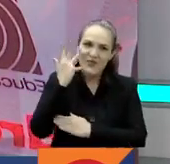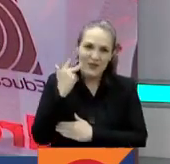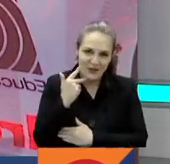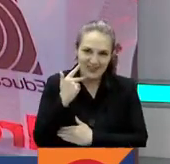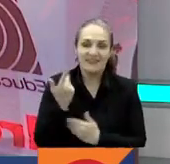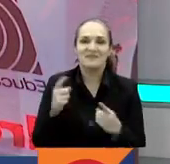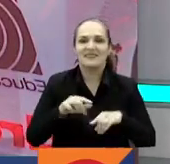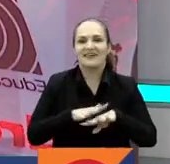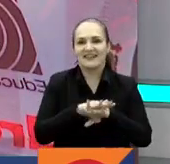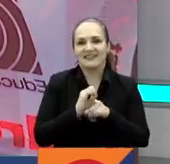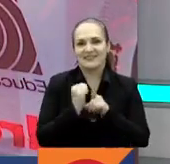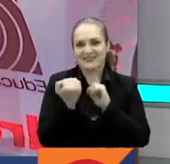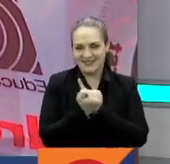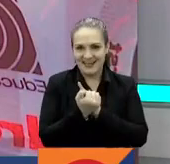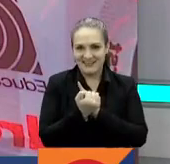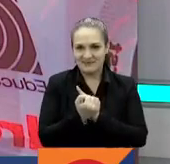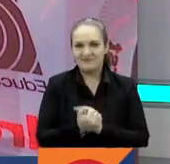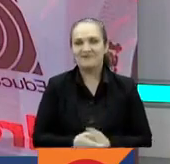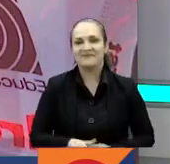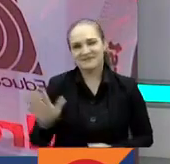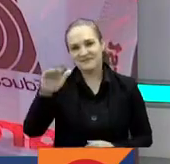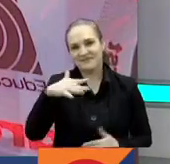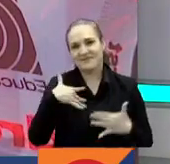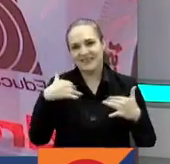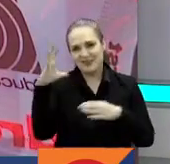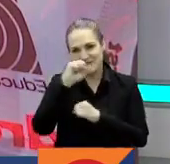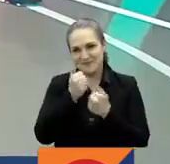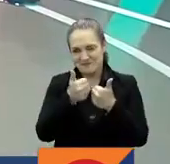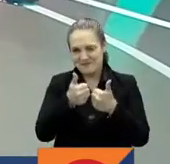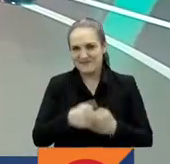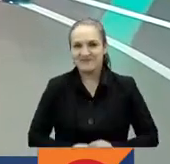por supuesto en rtvcnoticias.com. Feliz noche, estén bien.